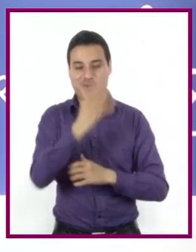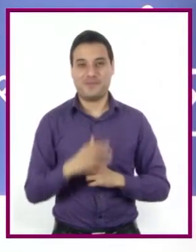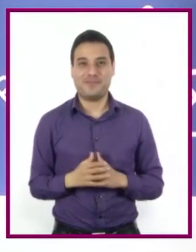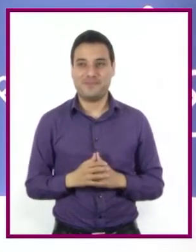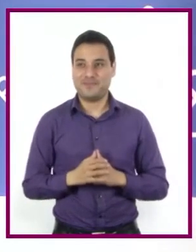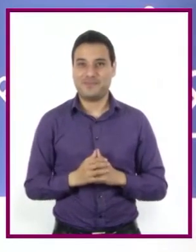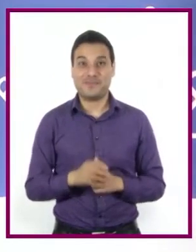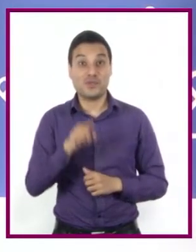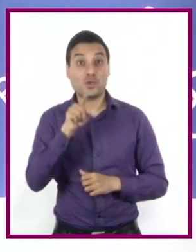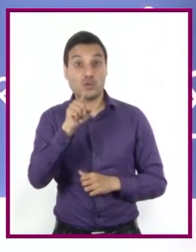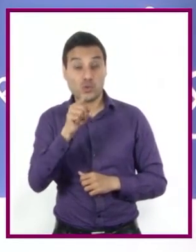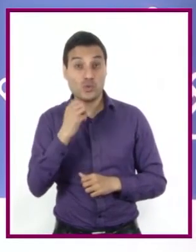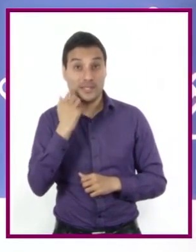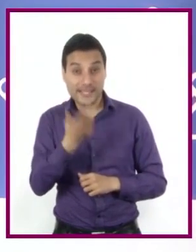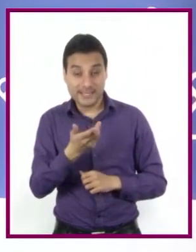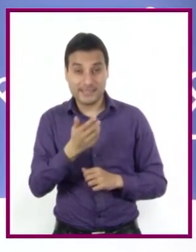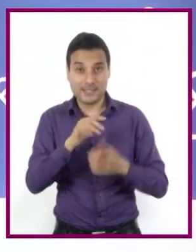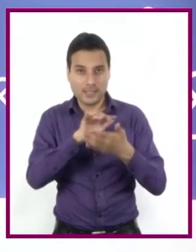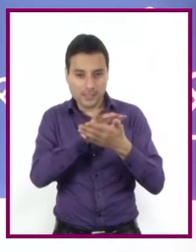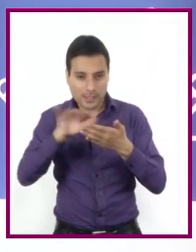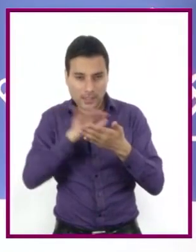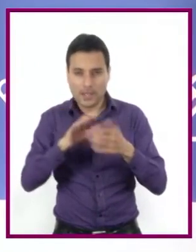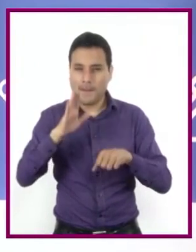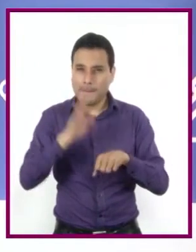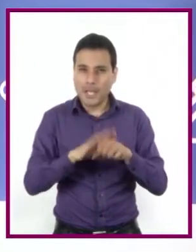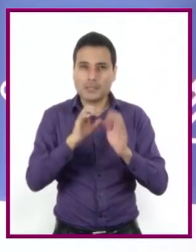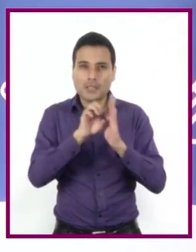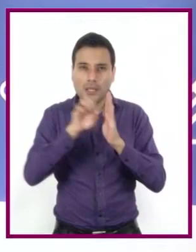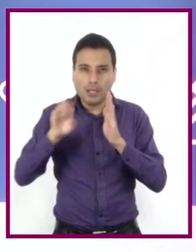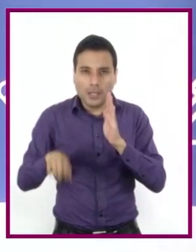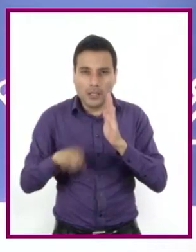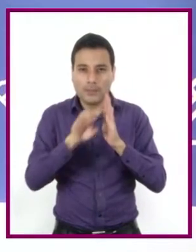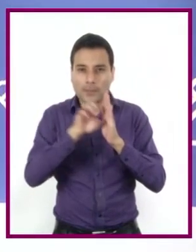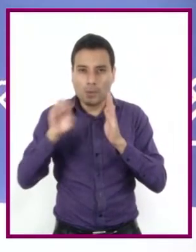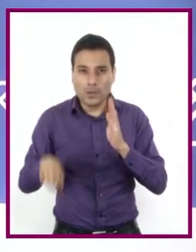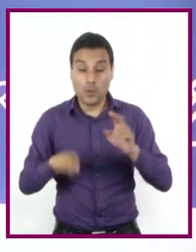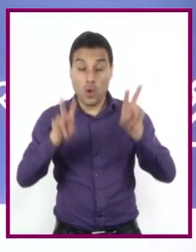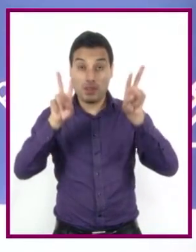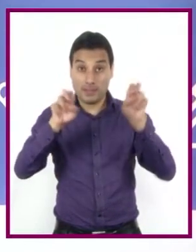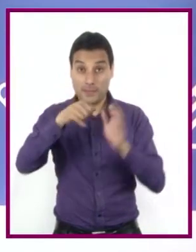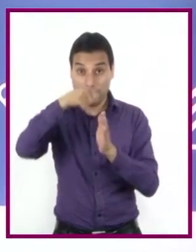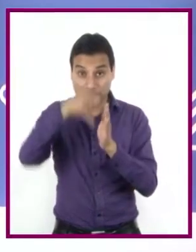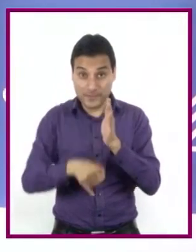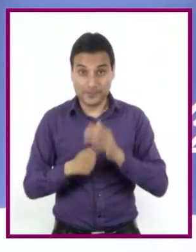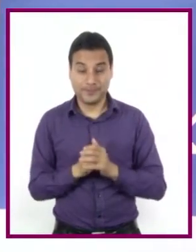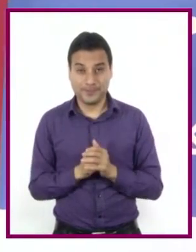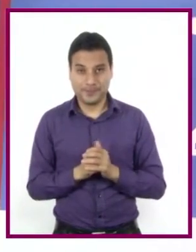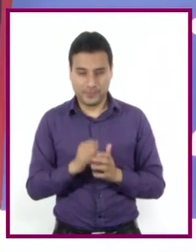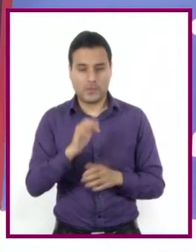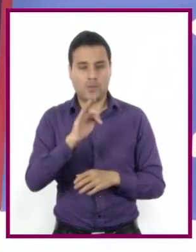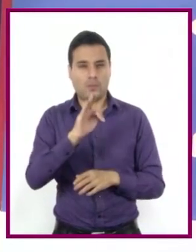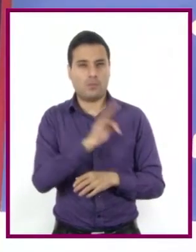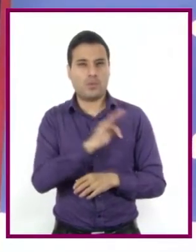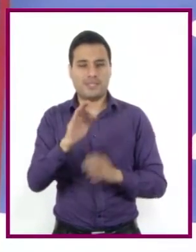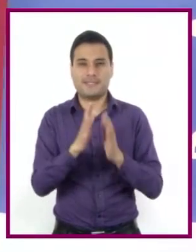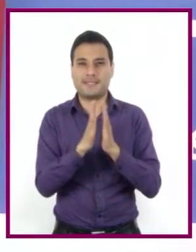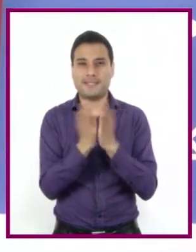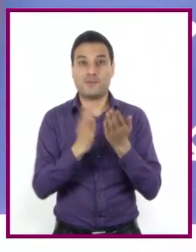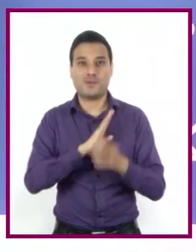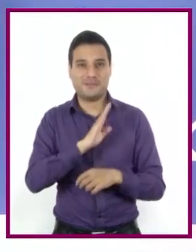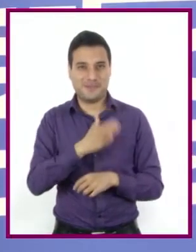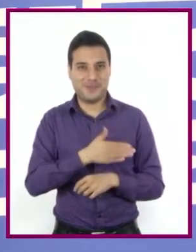Si quieres leer otros ejemplos o reforzar algunos de los contenidos que hemos explicado, te invito a que revises tu libro de